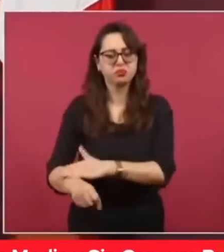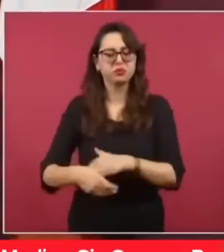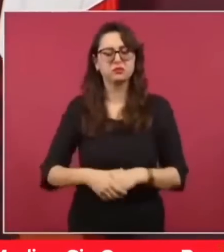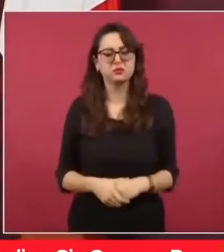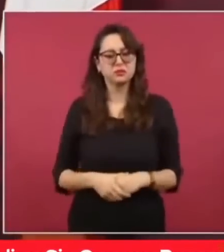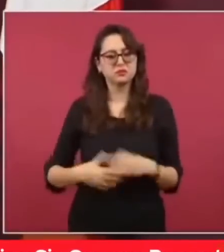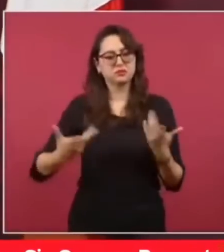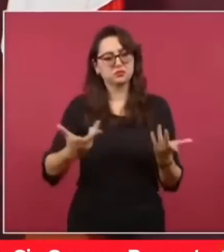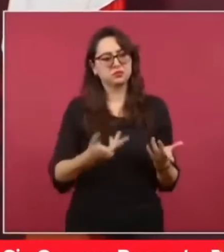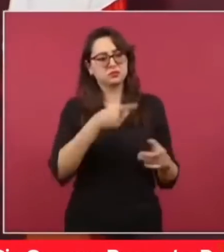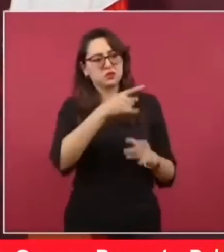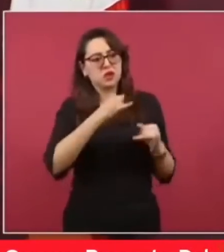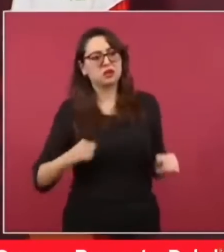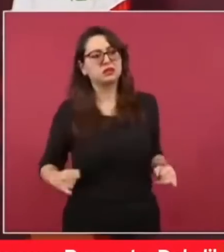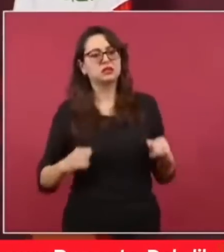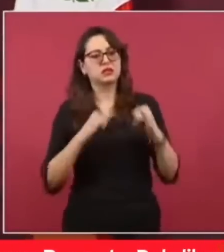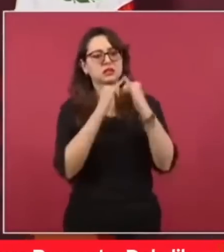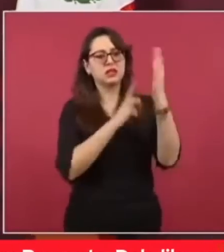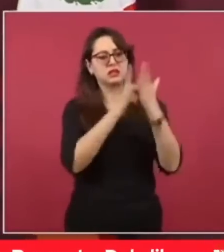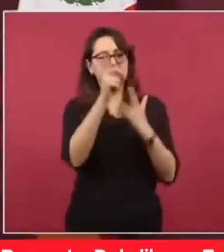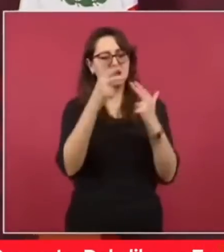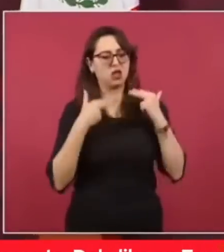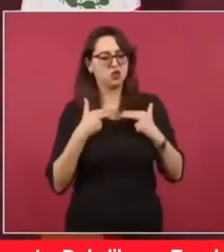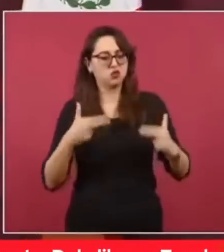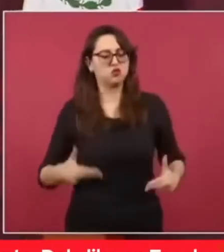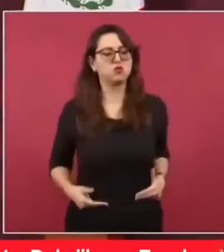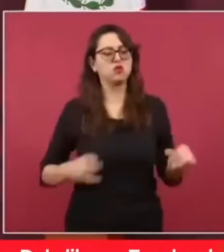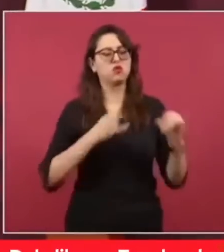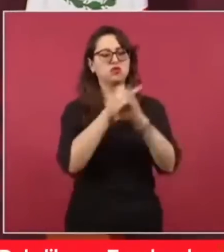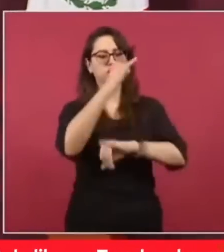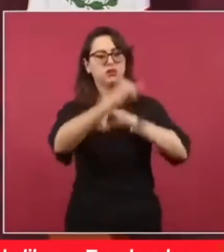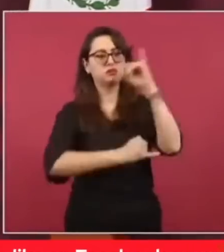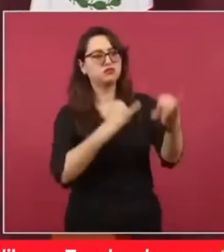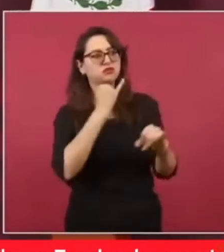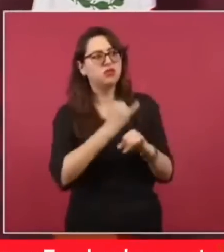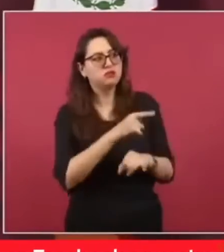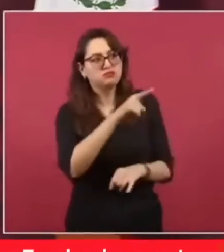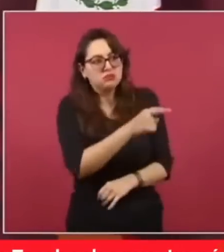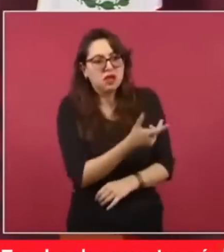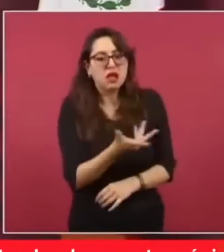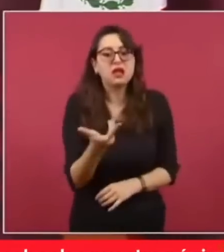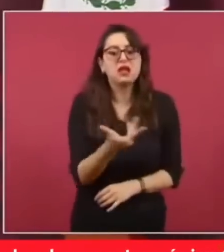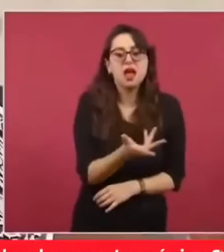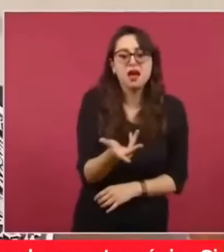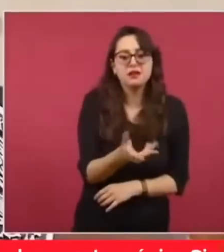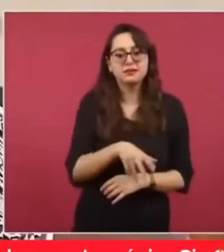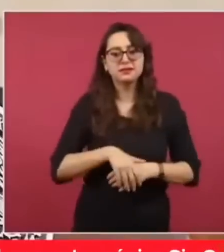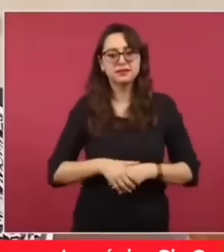básicamente porque no pertenece a la oligarquía de ese país